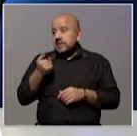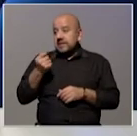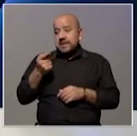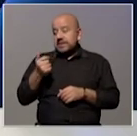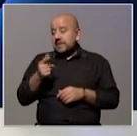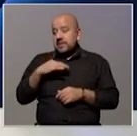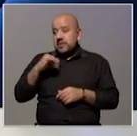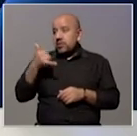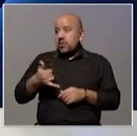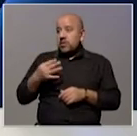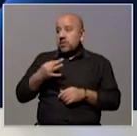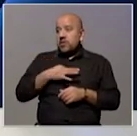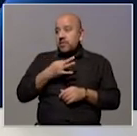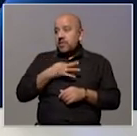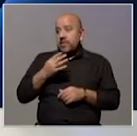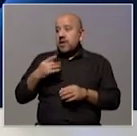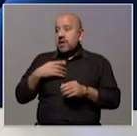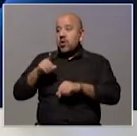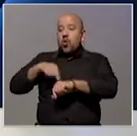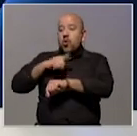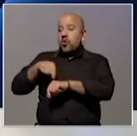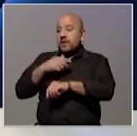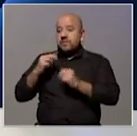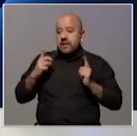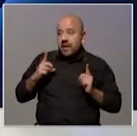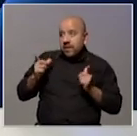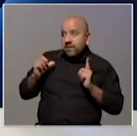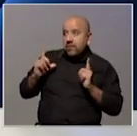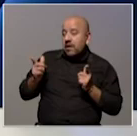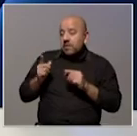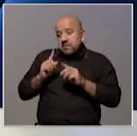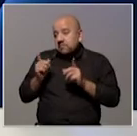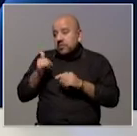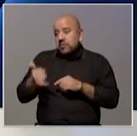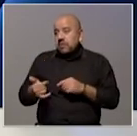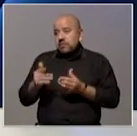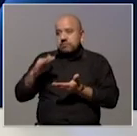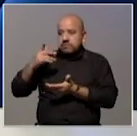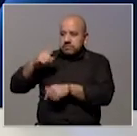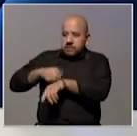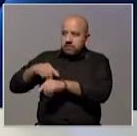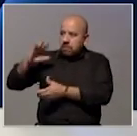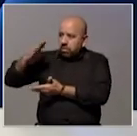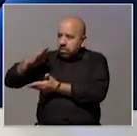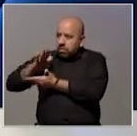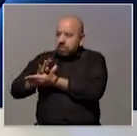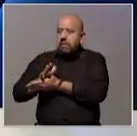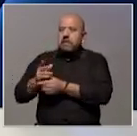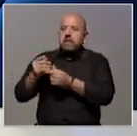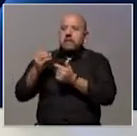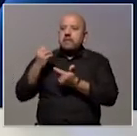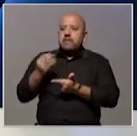vida ahora de 11 sobre este río pero en realidad entre qué